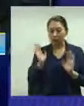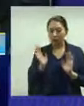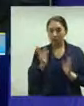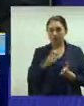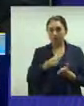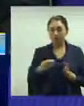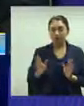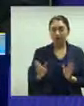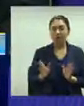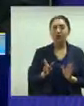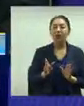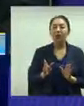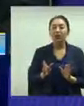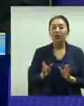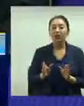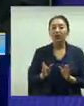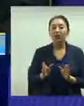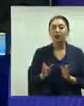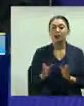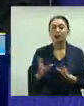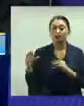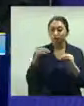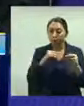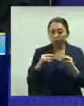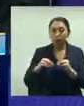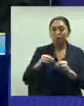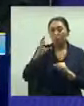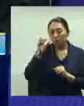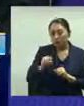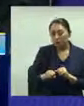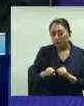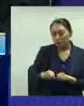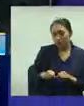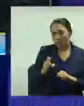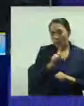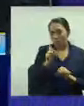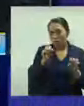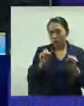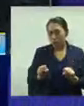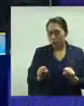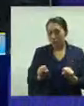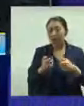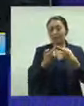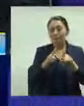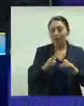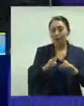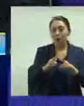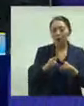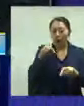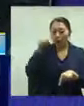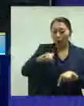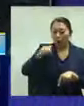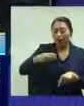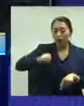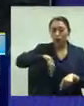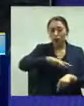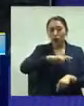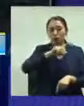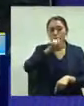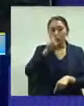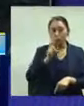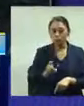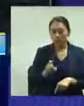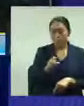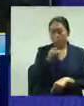una discusión si se puede o no se puede, pero no vamos a entrar a la profundidad. Pero por eso preguntábamos si hay algo que piensan firmar habilitados en ese artículo 8